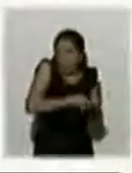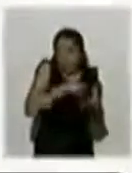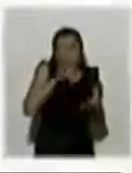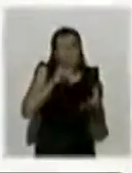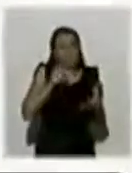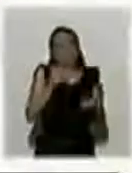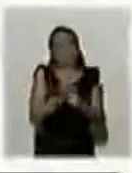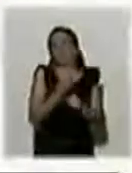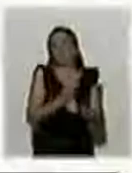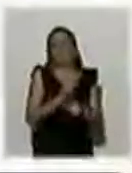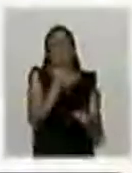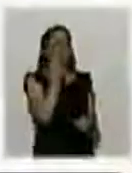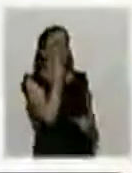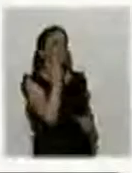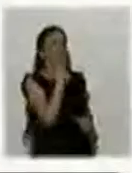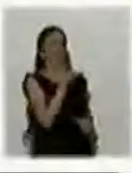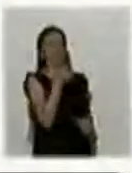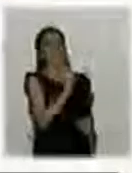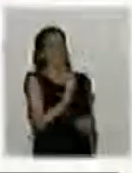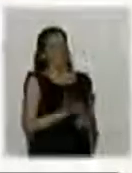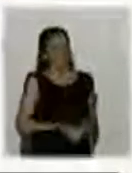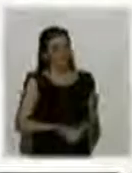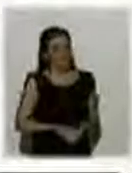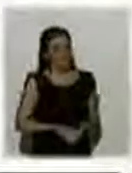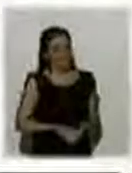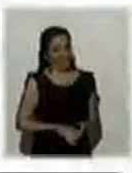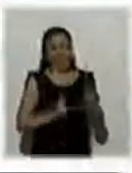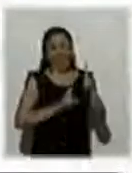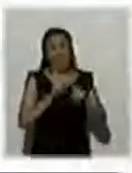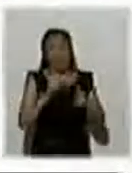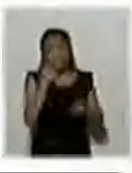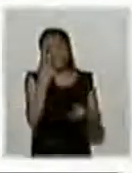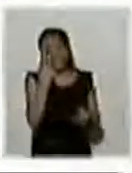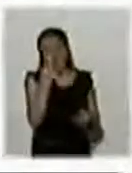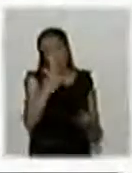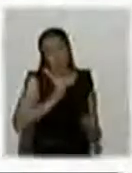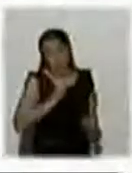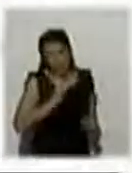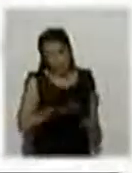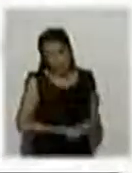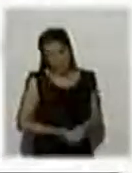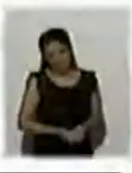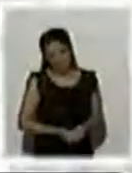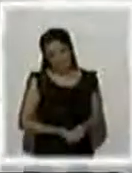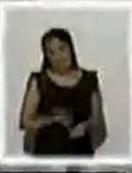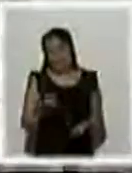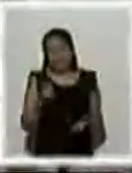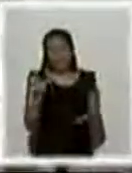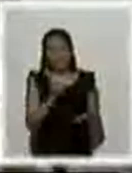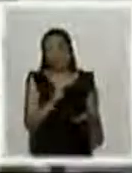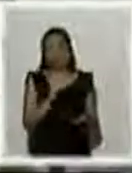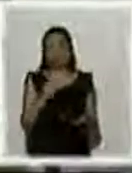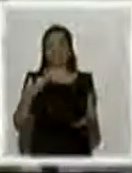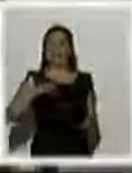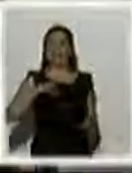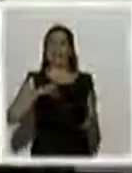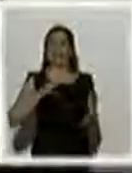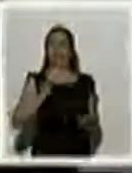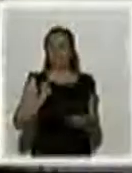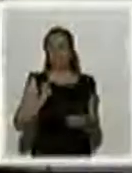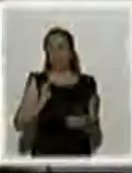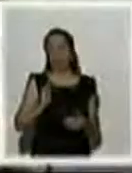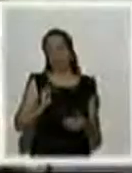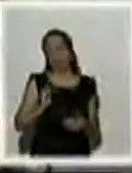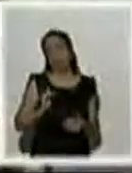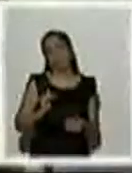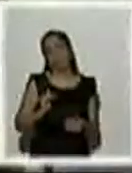por un año, muchas veces fraccionados en 3 o 4 veces, que dejan tan atrasado el salario de los trabajadores y que rápidamente